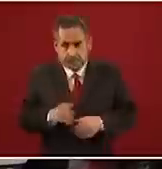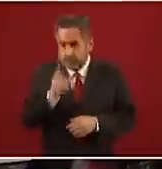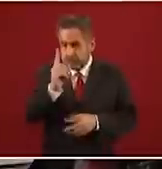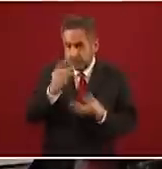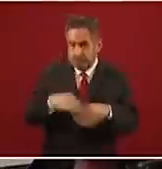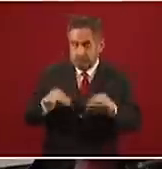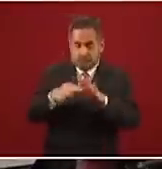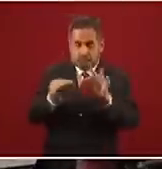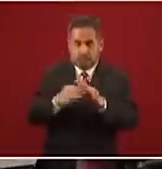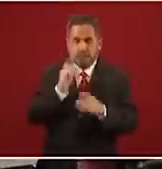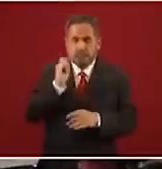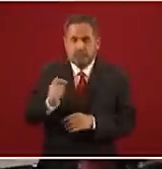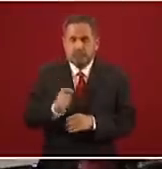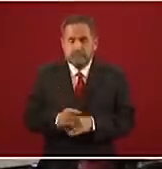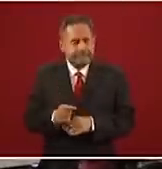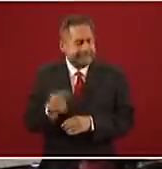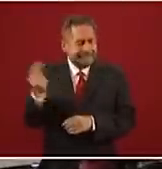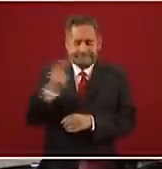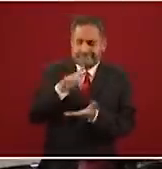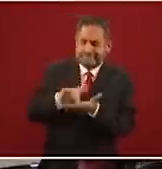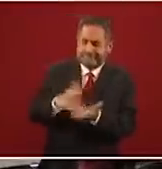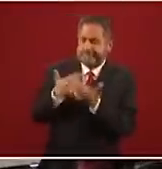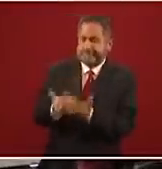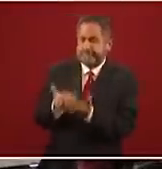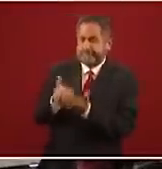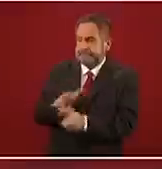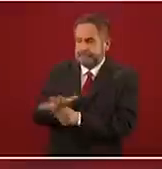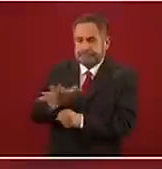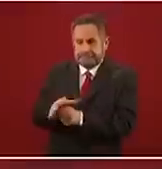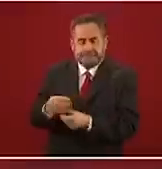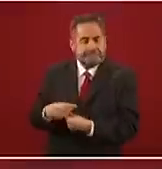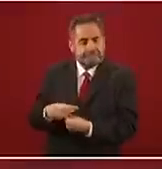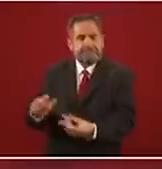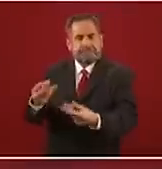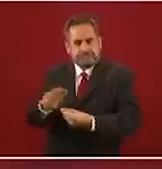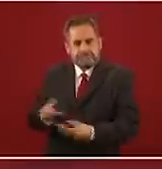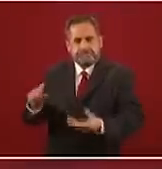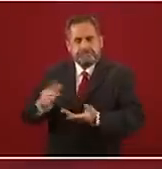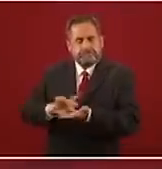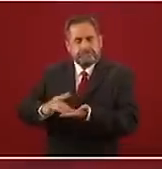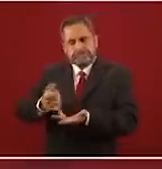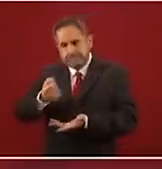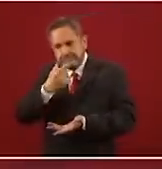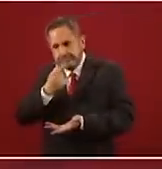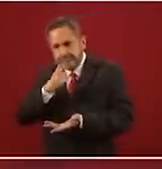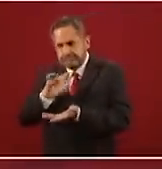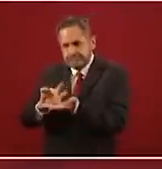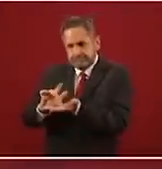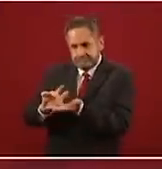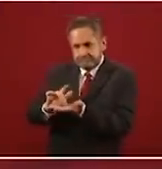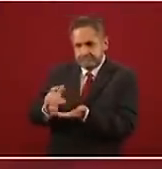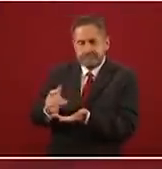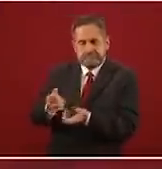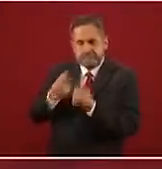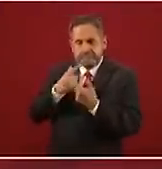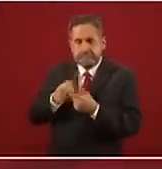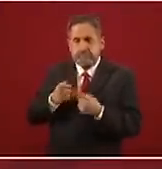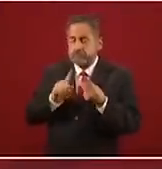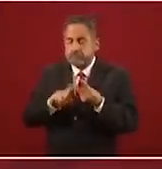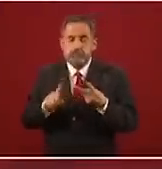importante es que no falten los medicamentos. Lo importante es que no haya